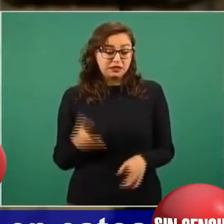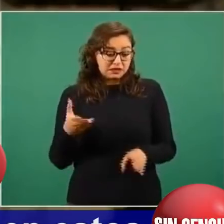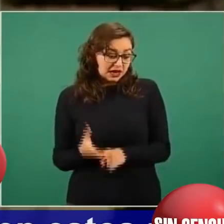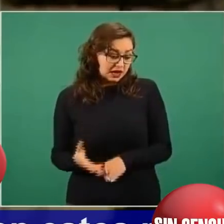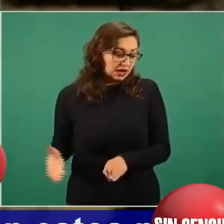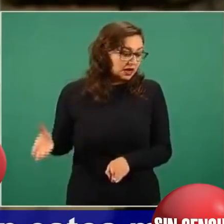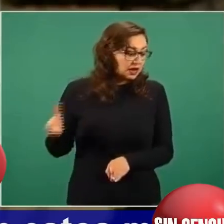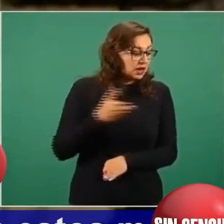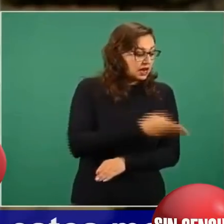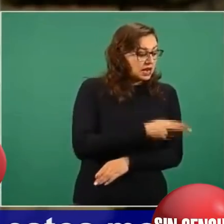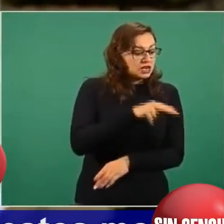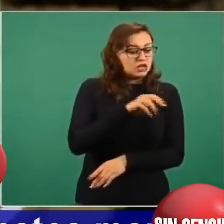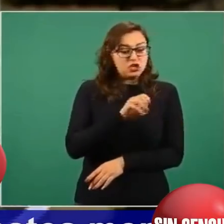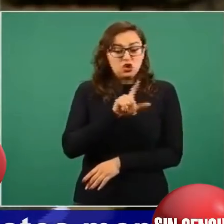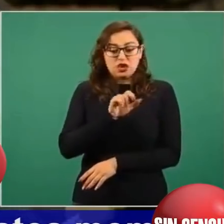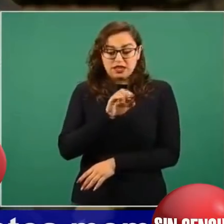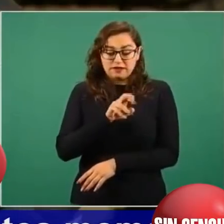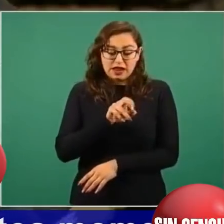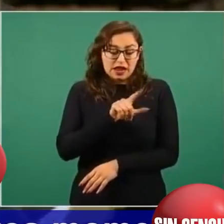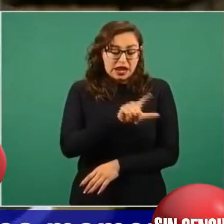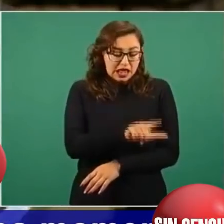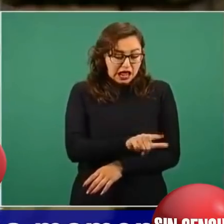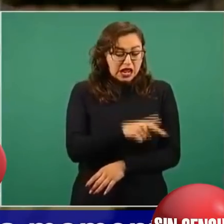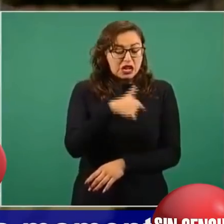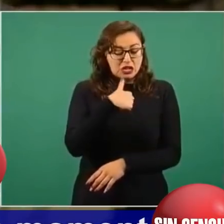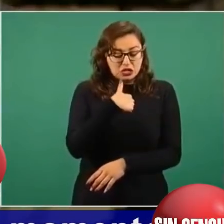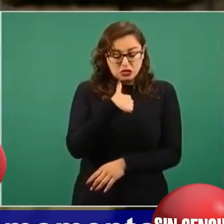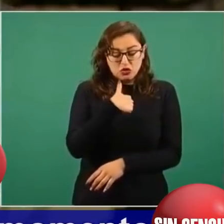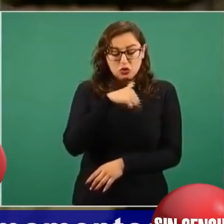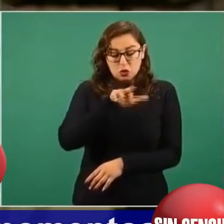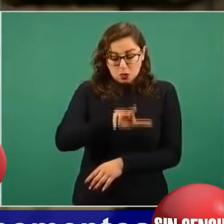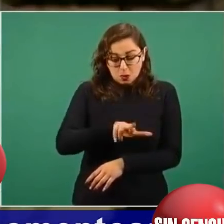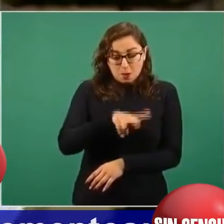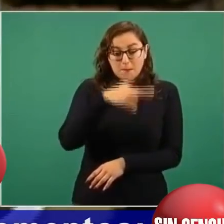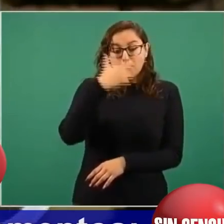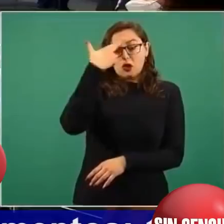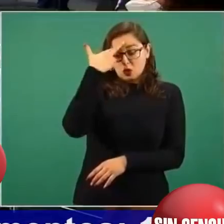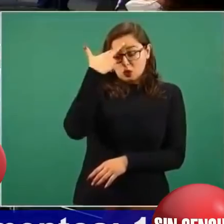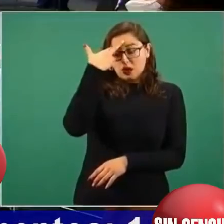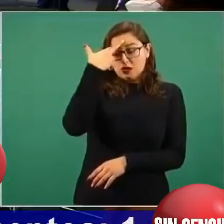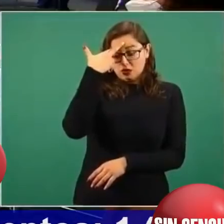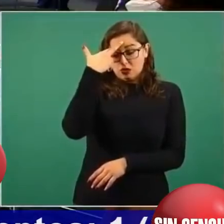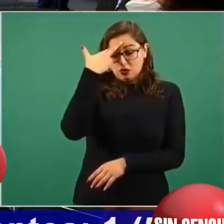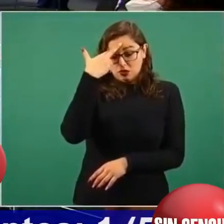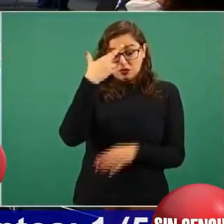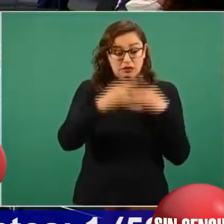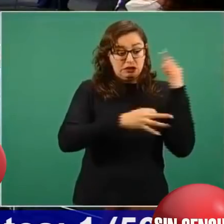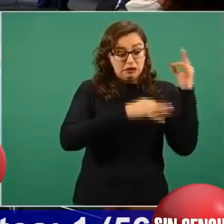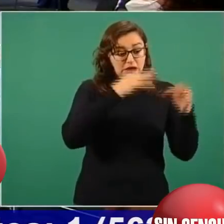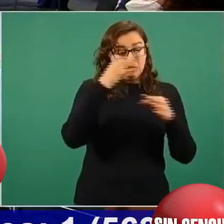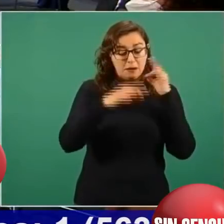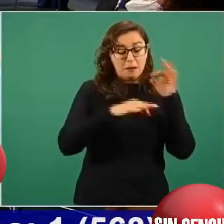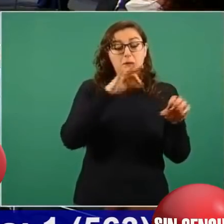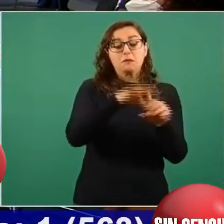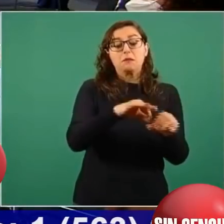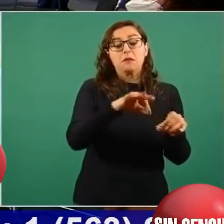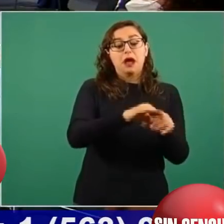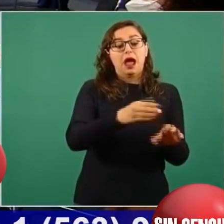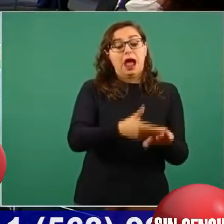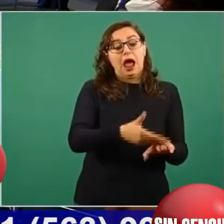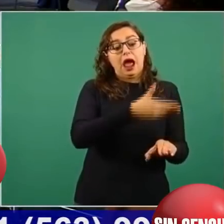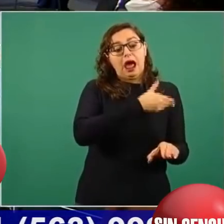bien en precampaña y en campaña que José Antonio Mit Curibreña lo decía con mucho